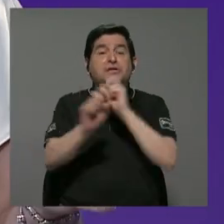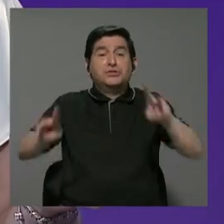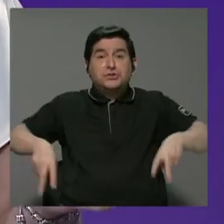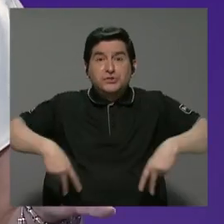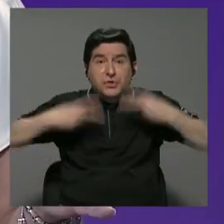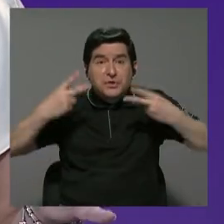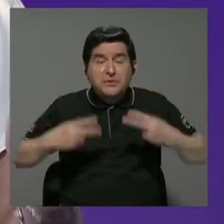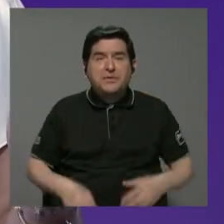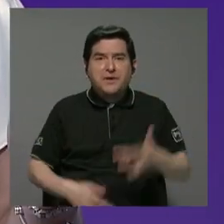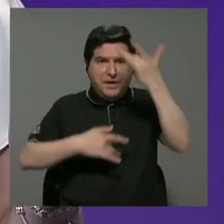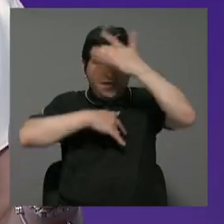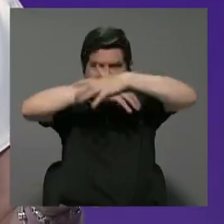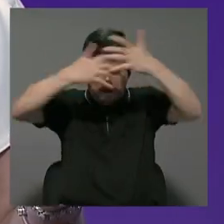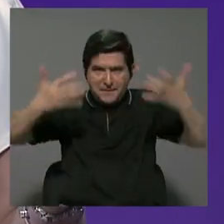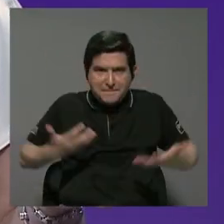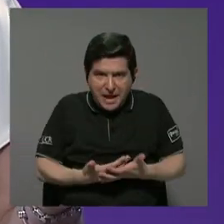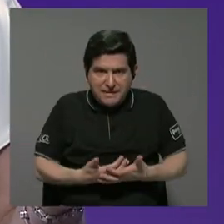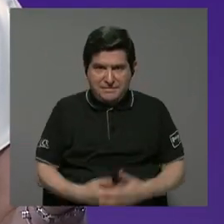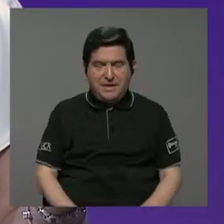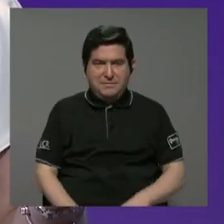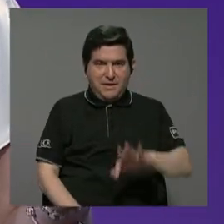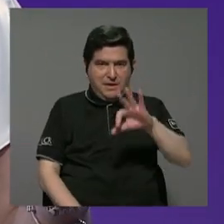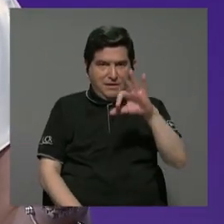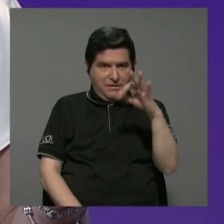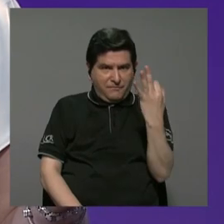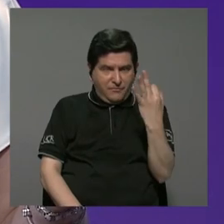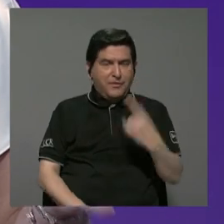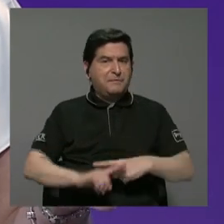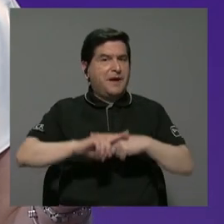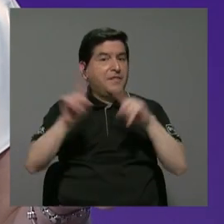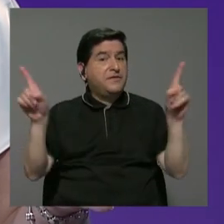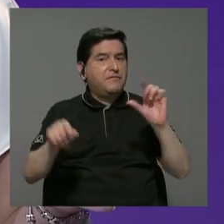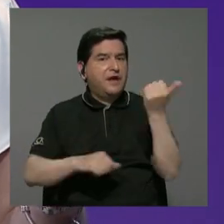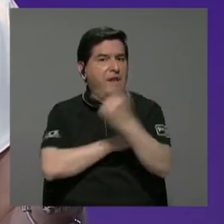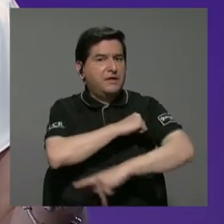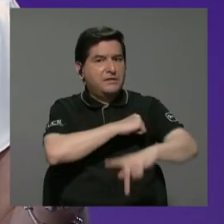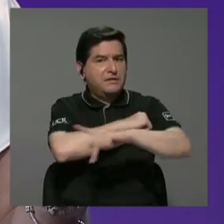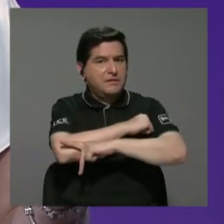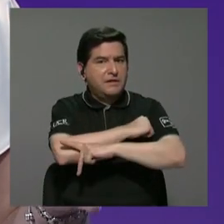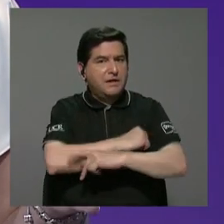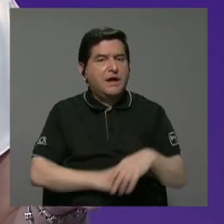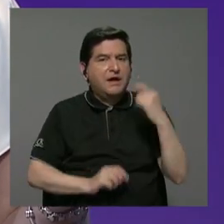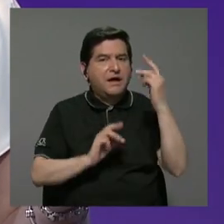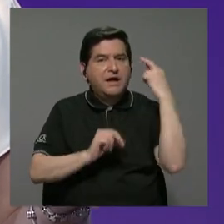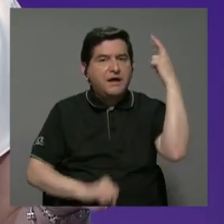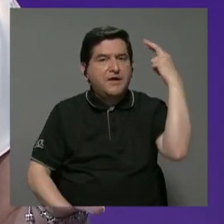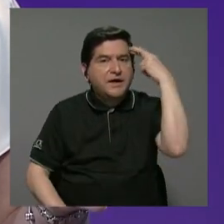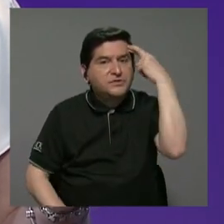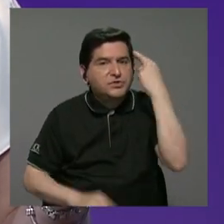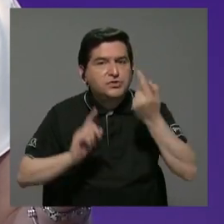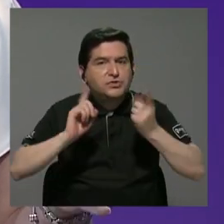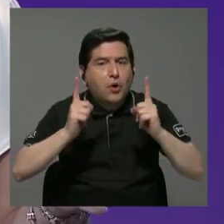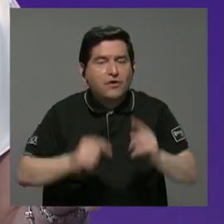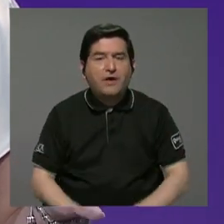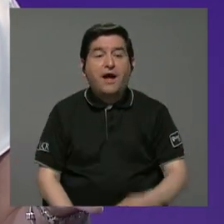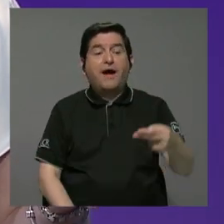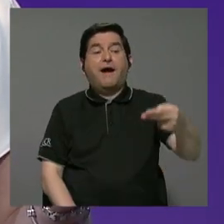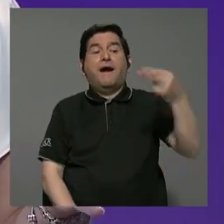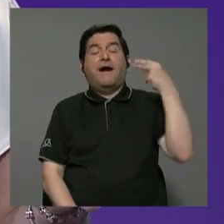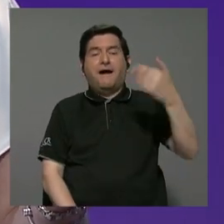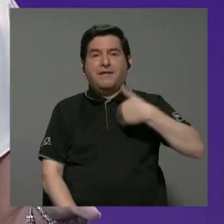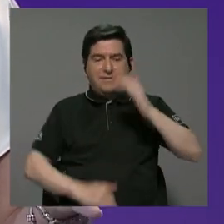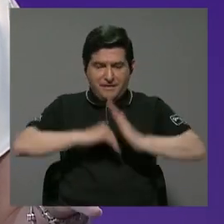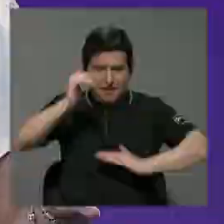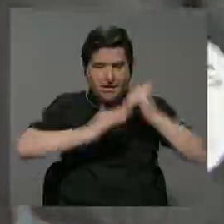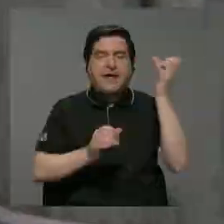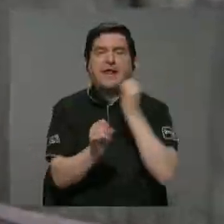una pandemia de la forma en que logramos sobrevivir, muy distinta a otros países, precisamente porque históricamente hemos